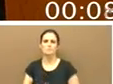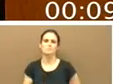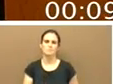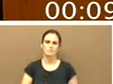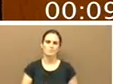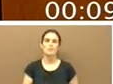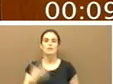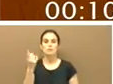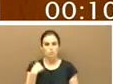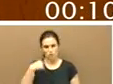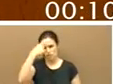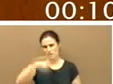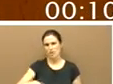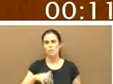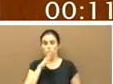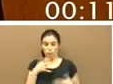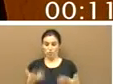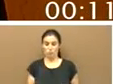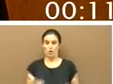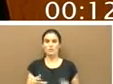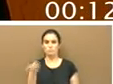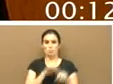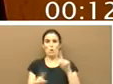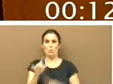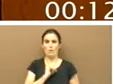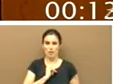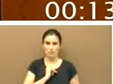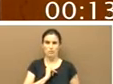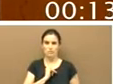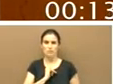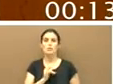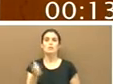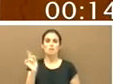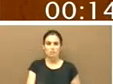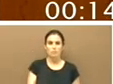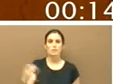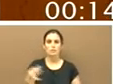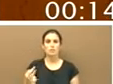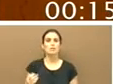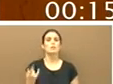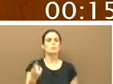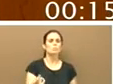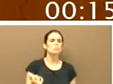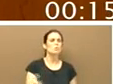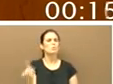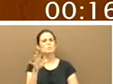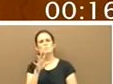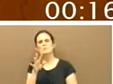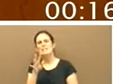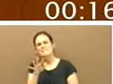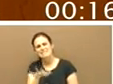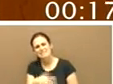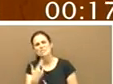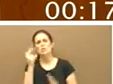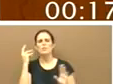consciente de un presente incierto y siendo consciente también de una gestión en el pasado con más